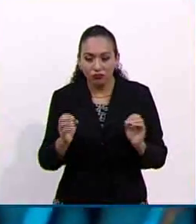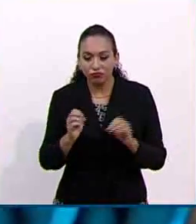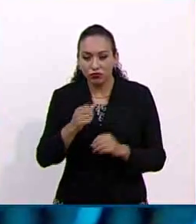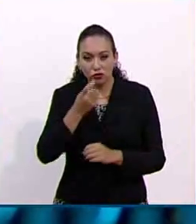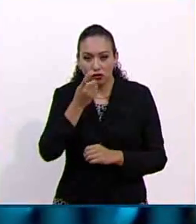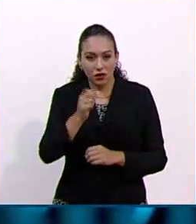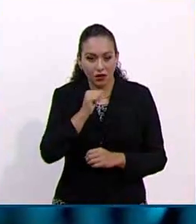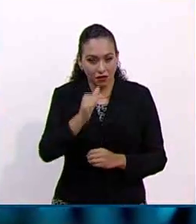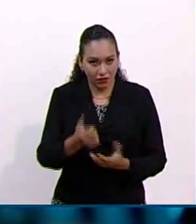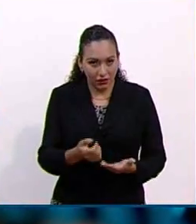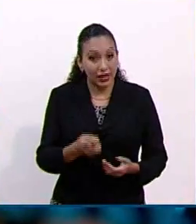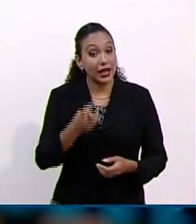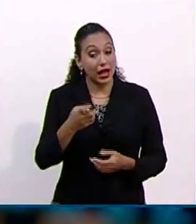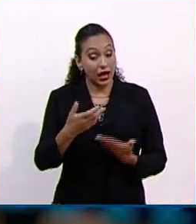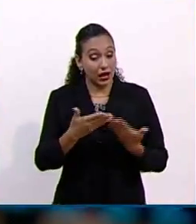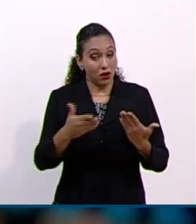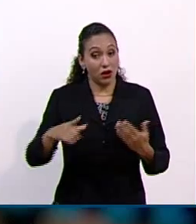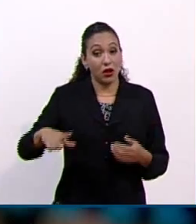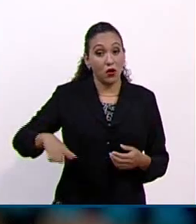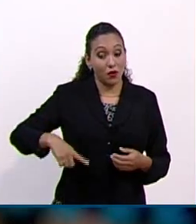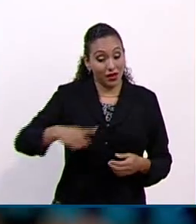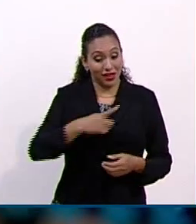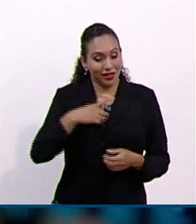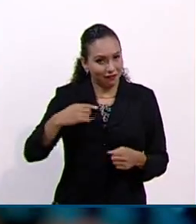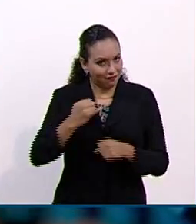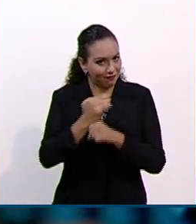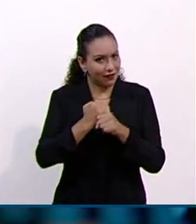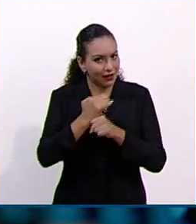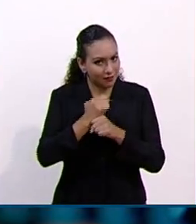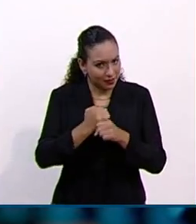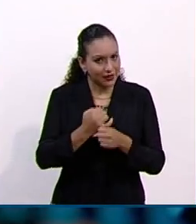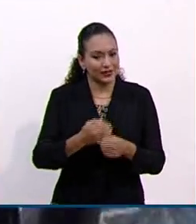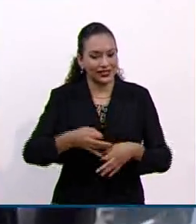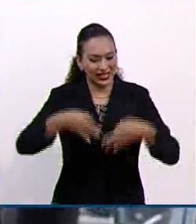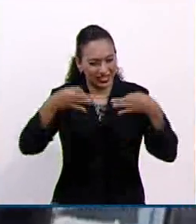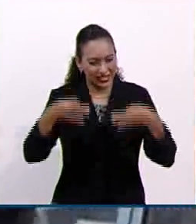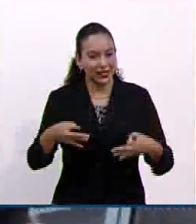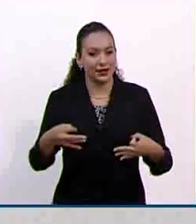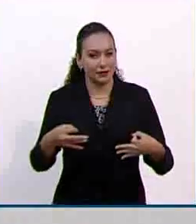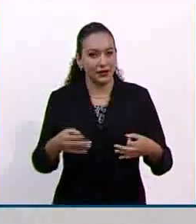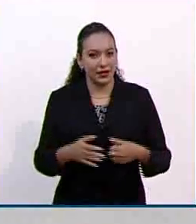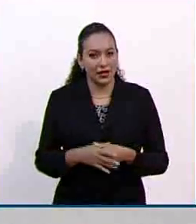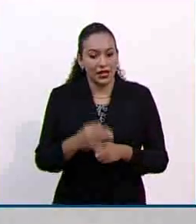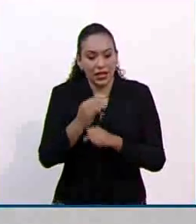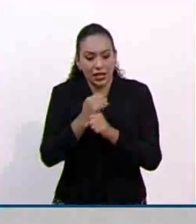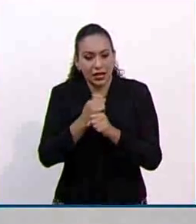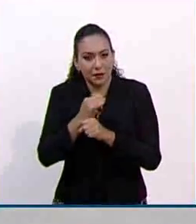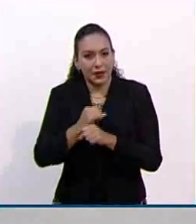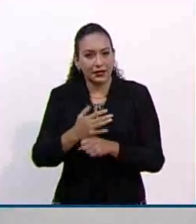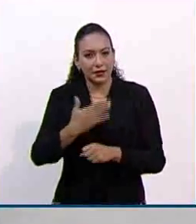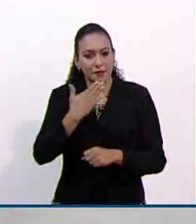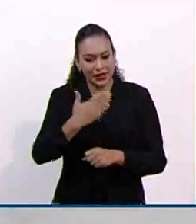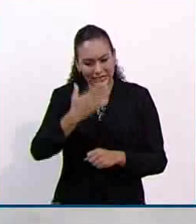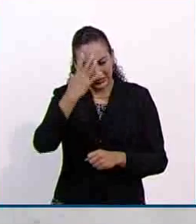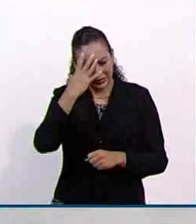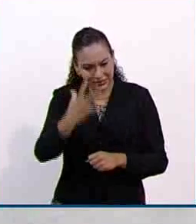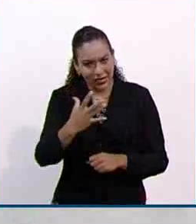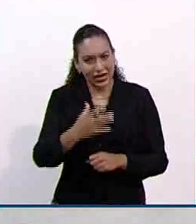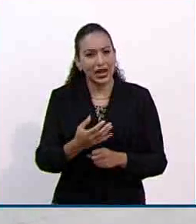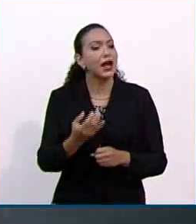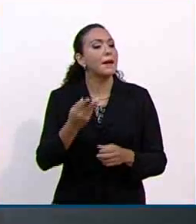constitucional, es obligación del Estado iniciar sin dilación y con la debida diligencia una investigación seria e imparcial de